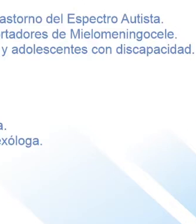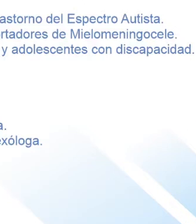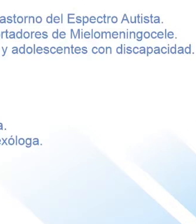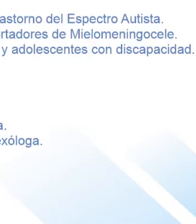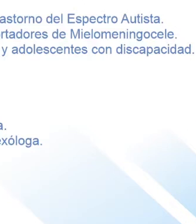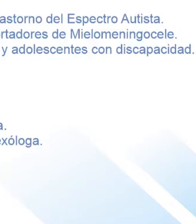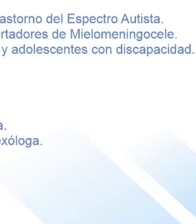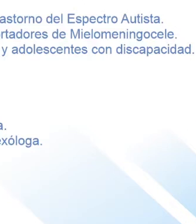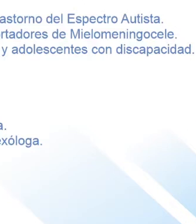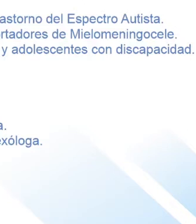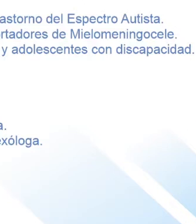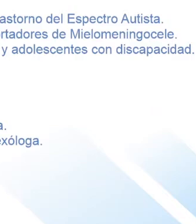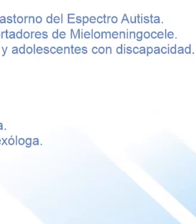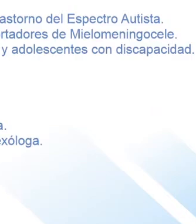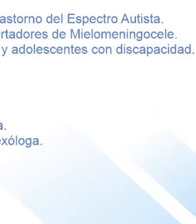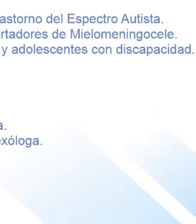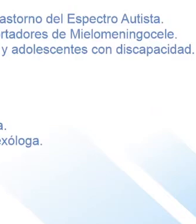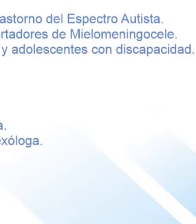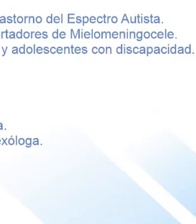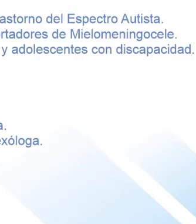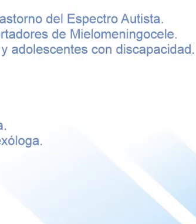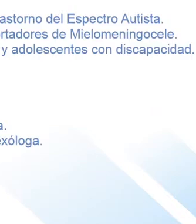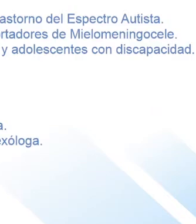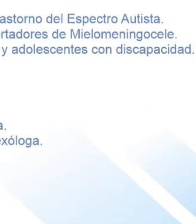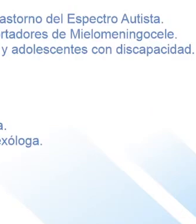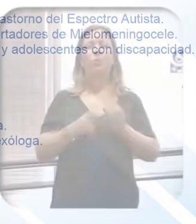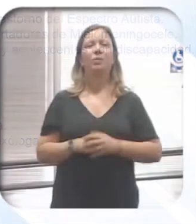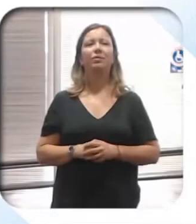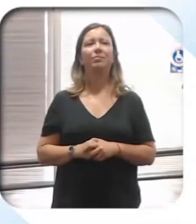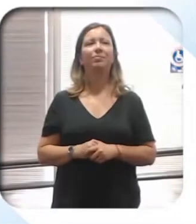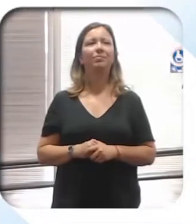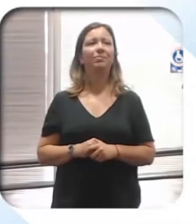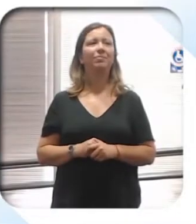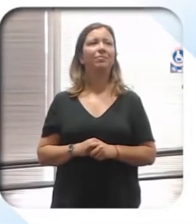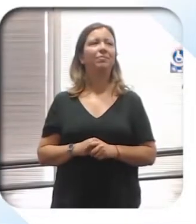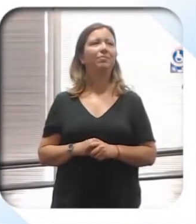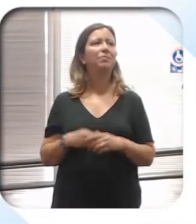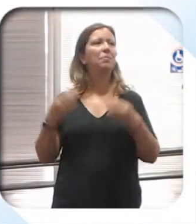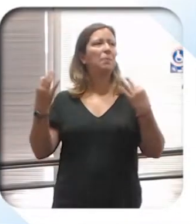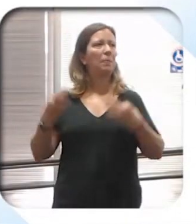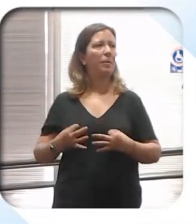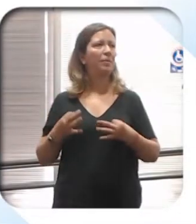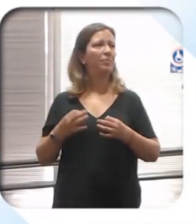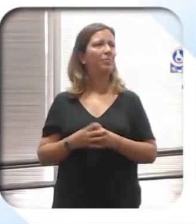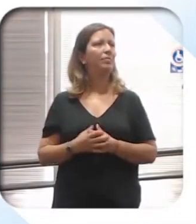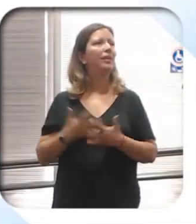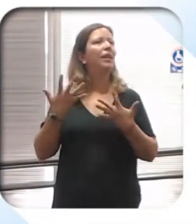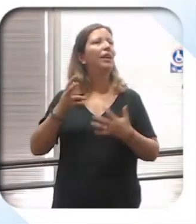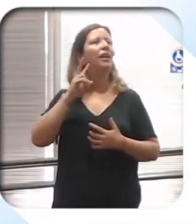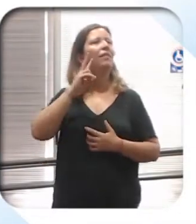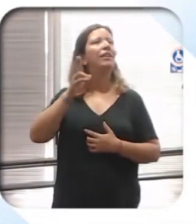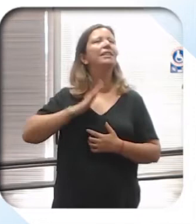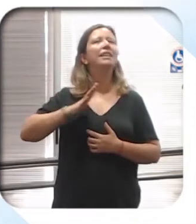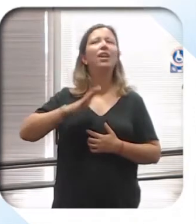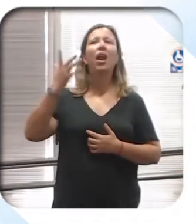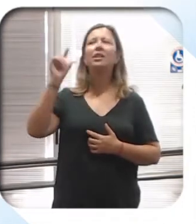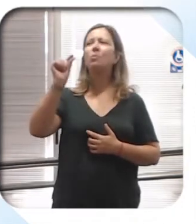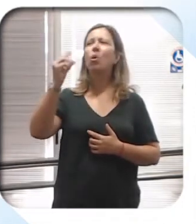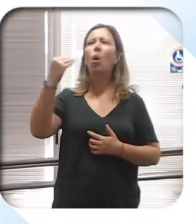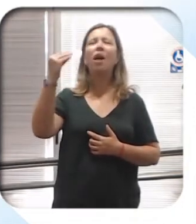comunicación radiales, televisivos y escritos. Bien, quiero ver a la señora que recién